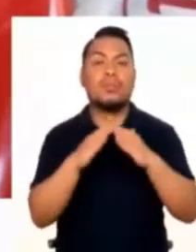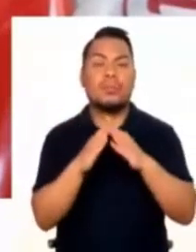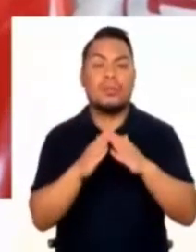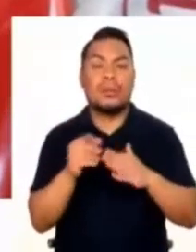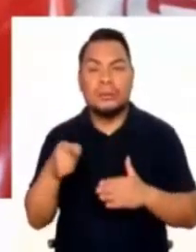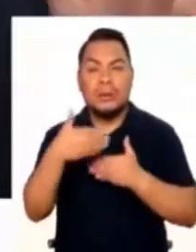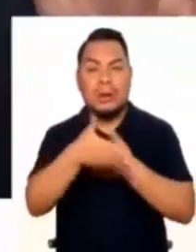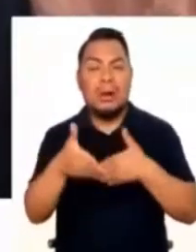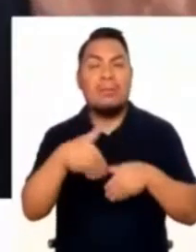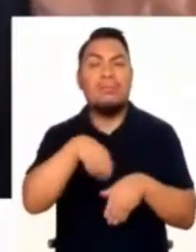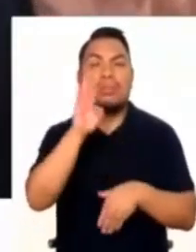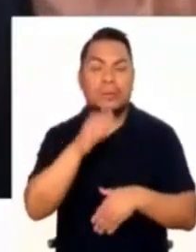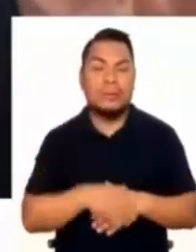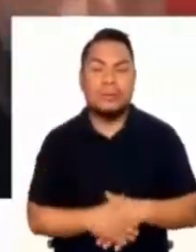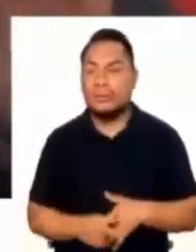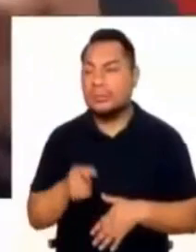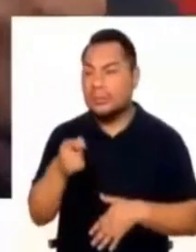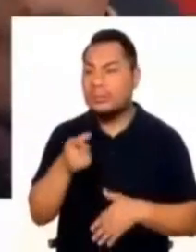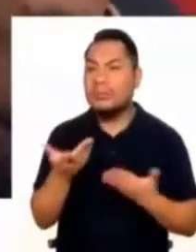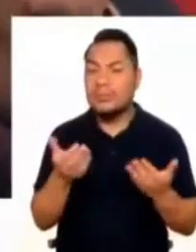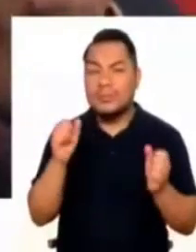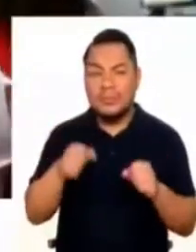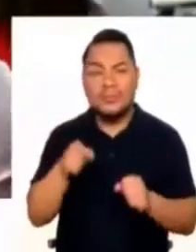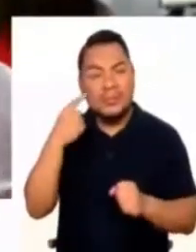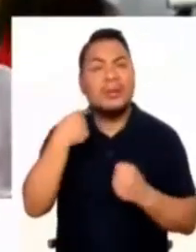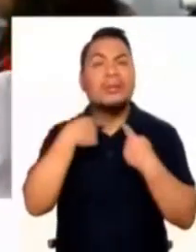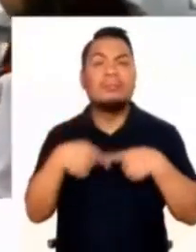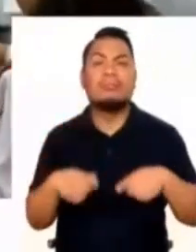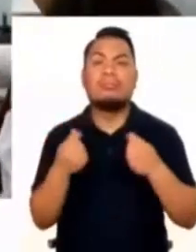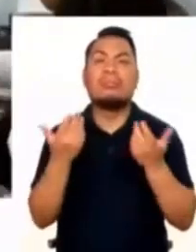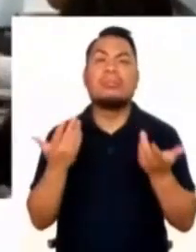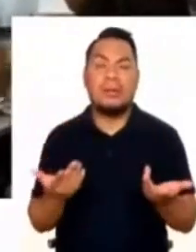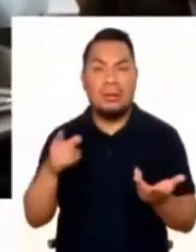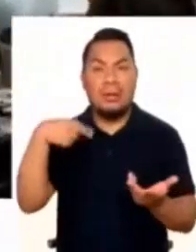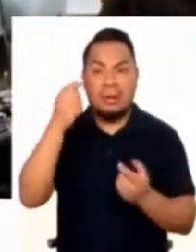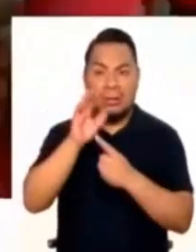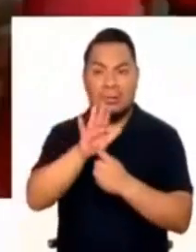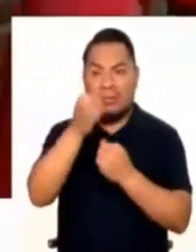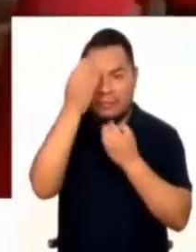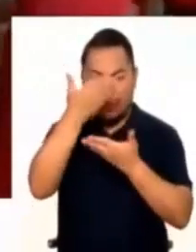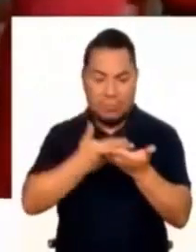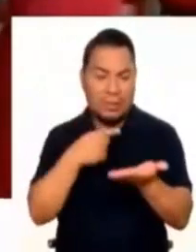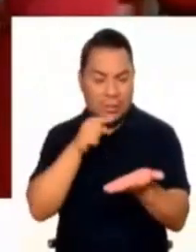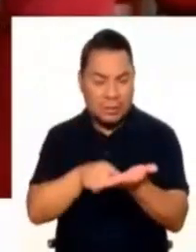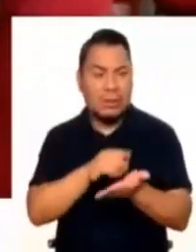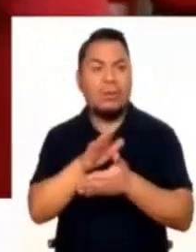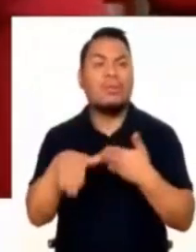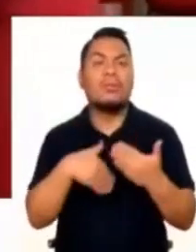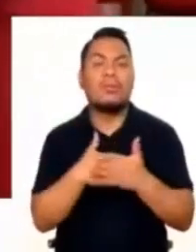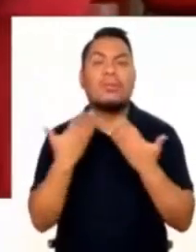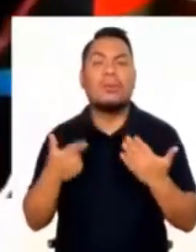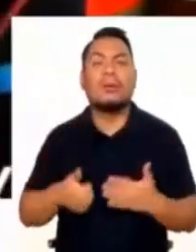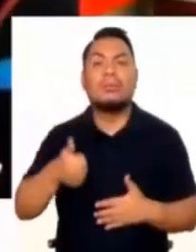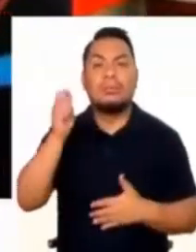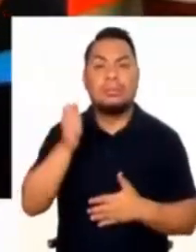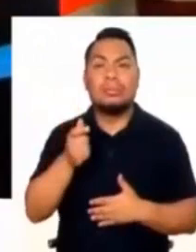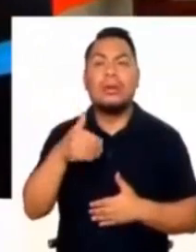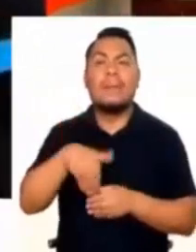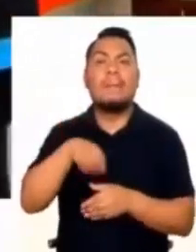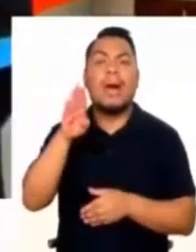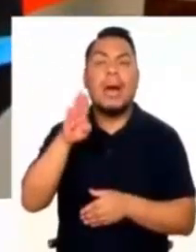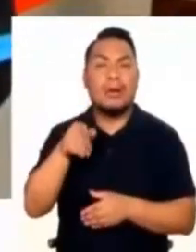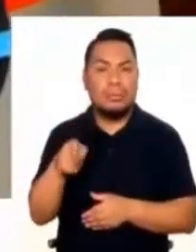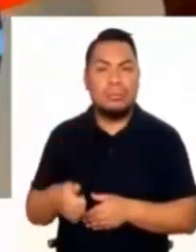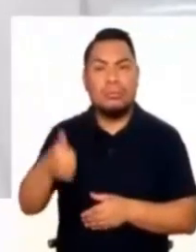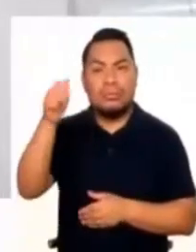caja municipal. Las cifras definitivas de afectación se verán en los próximos días con el reporte de la Superintendencia de Banca y